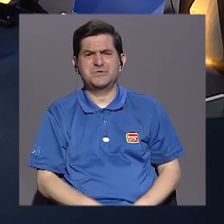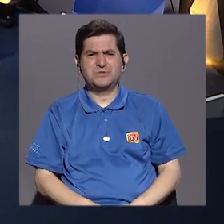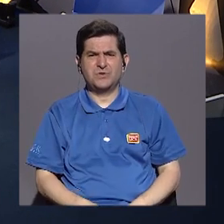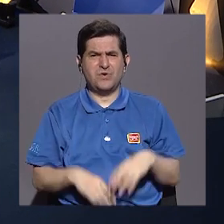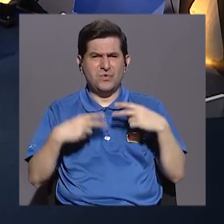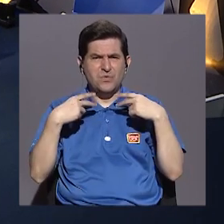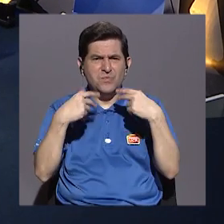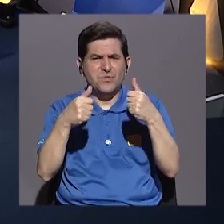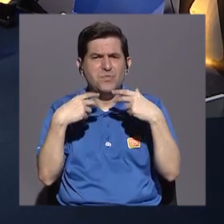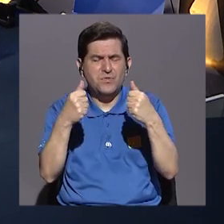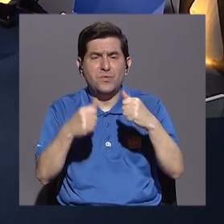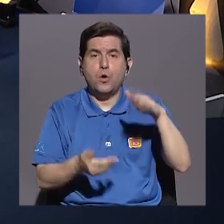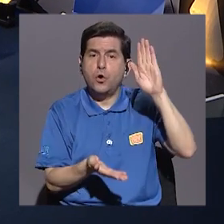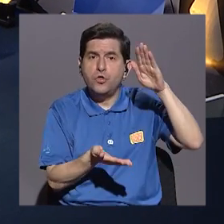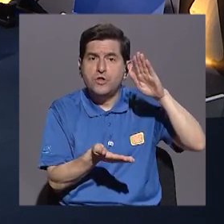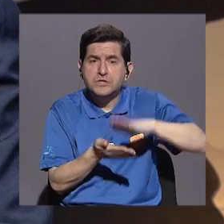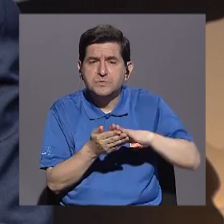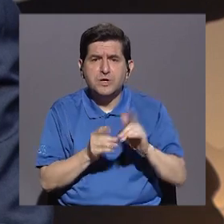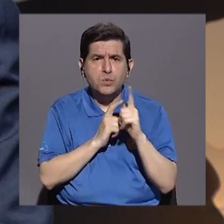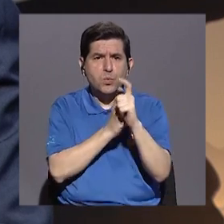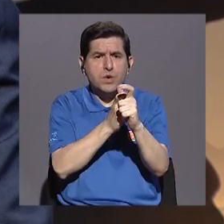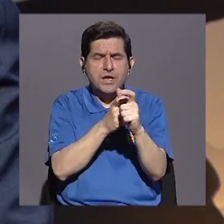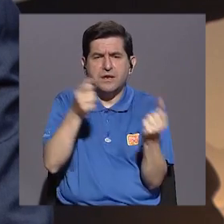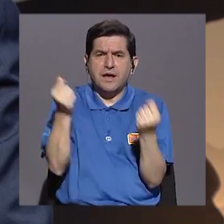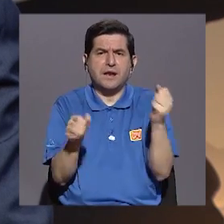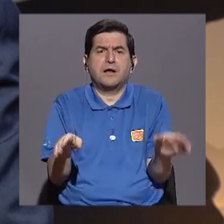aceleración y desaceleración del vehículo